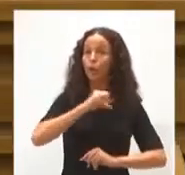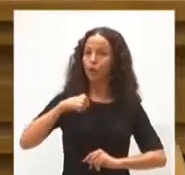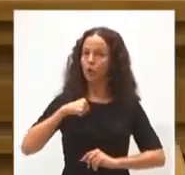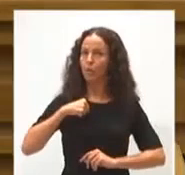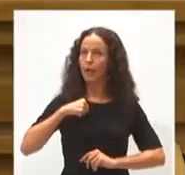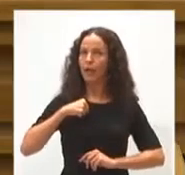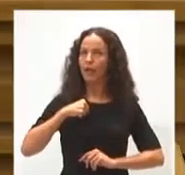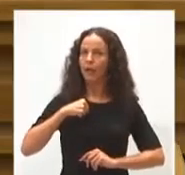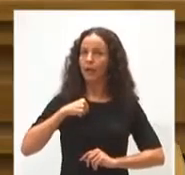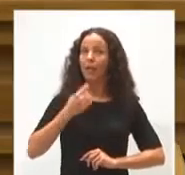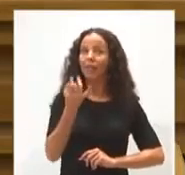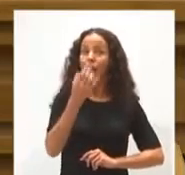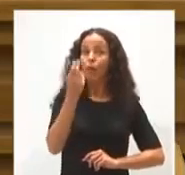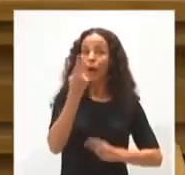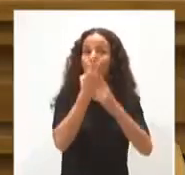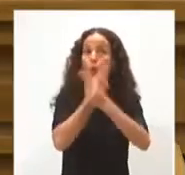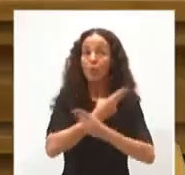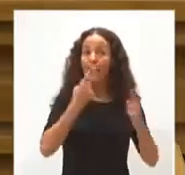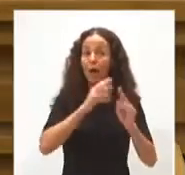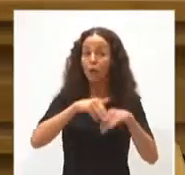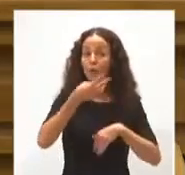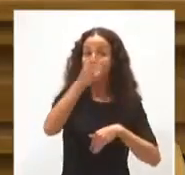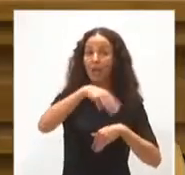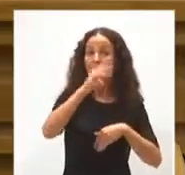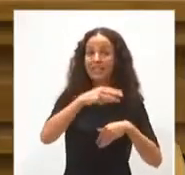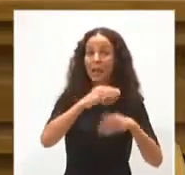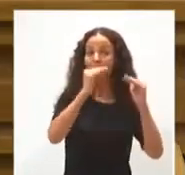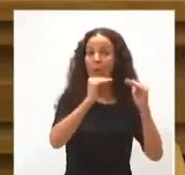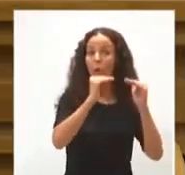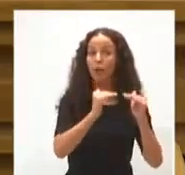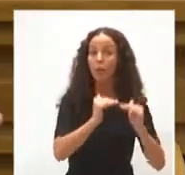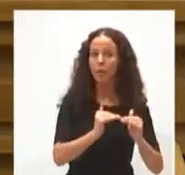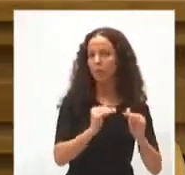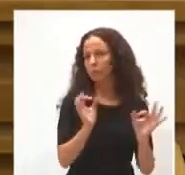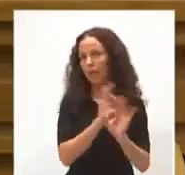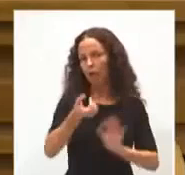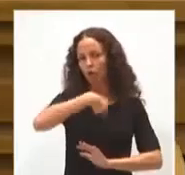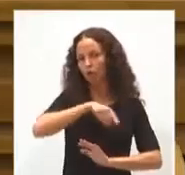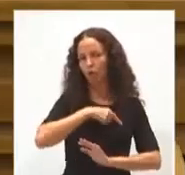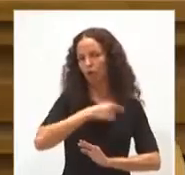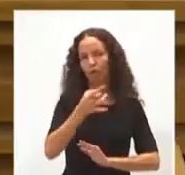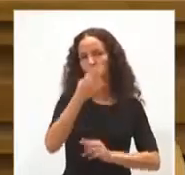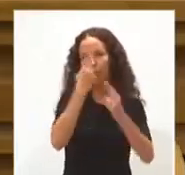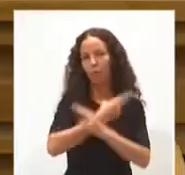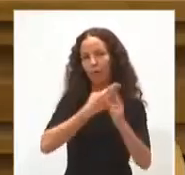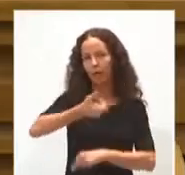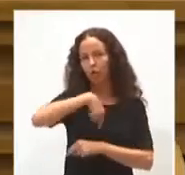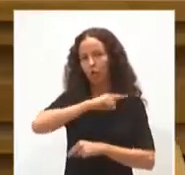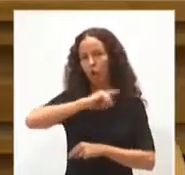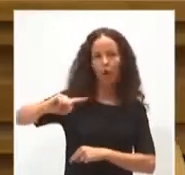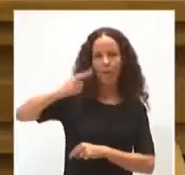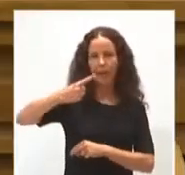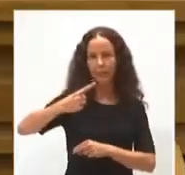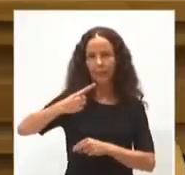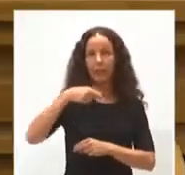su deuda pública en el último trimestre es evidente que seguimos siendo de las comunidades autónomas con más deuda pública eso no lo